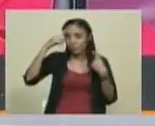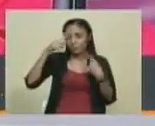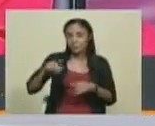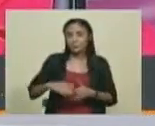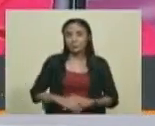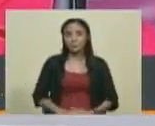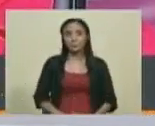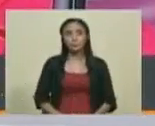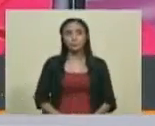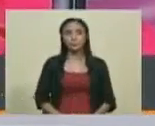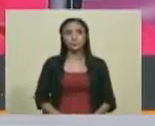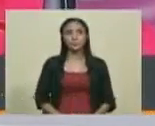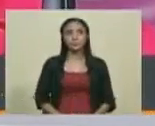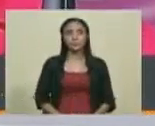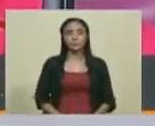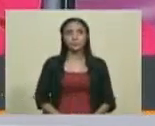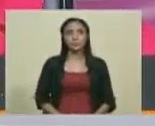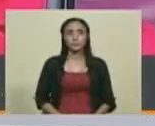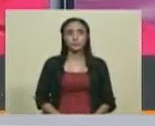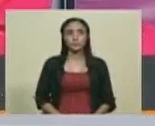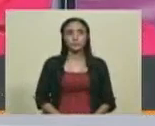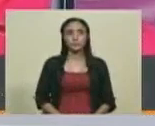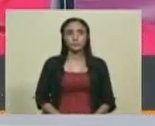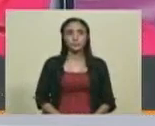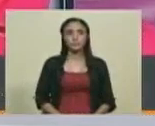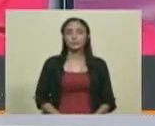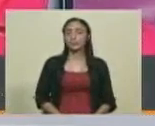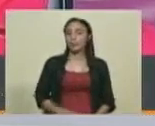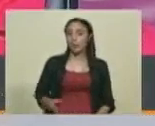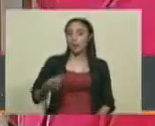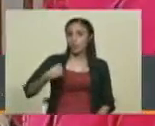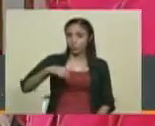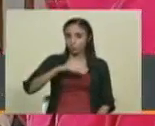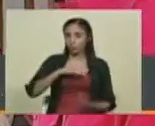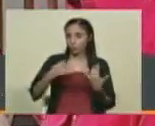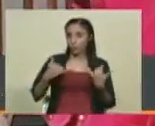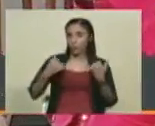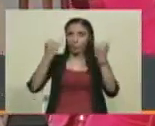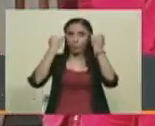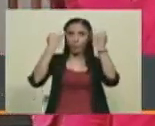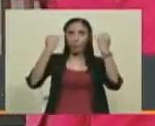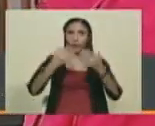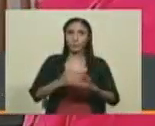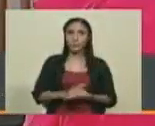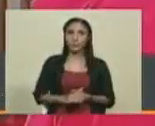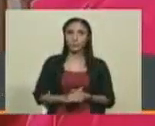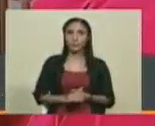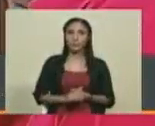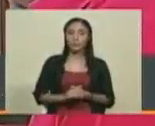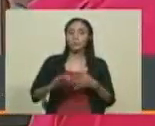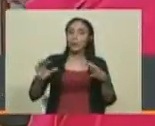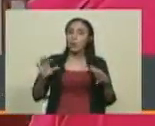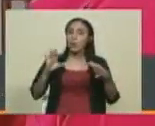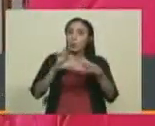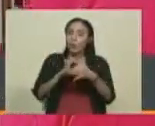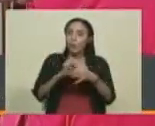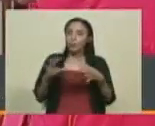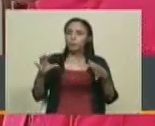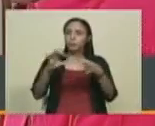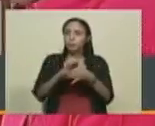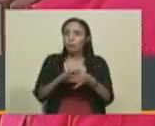Y nosotros nos hemos planteado a través de alianzas que son también a